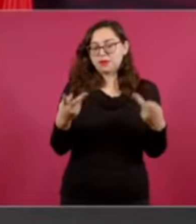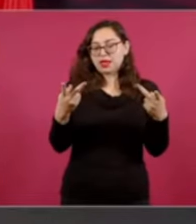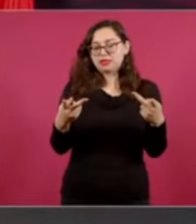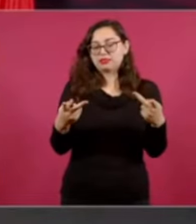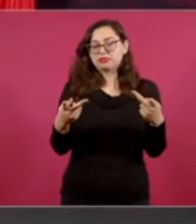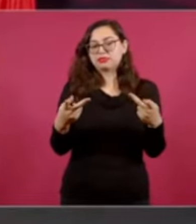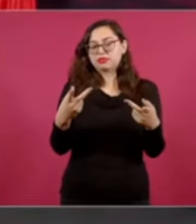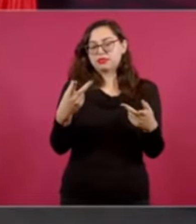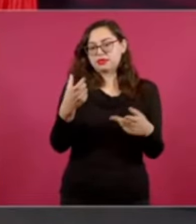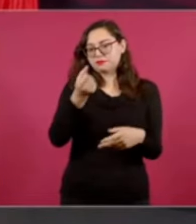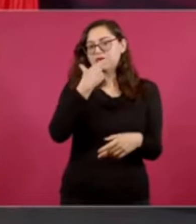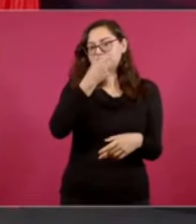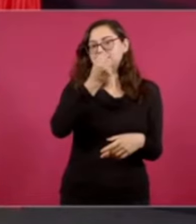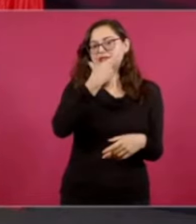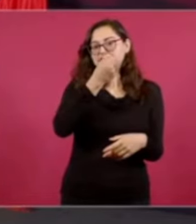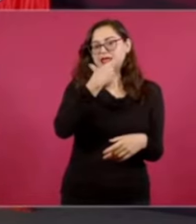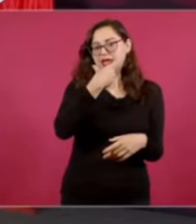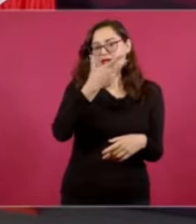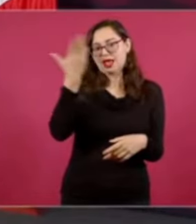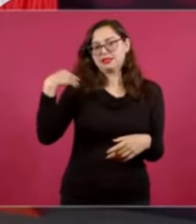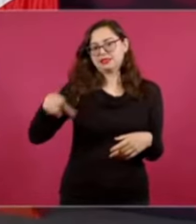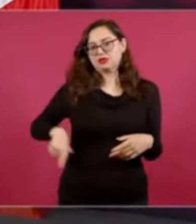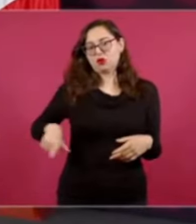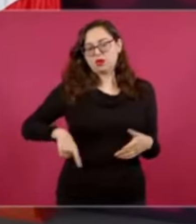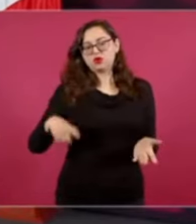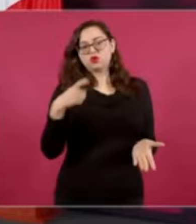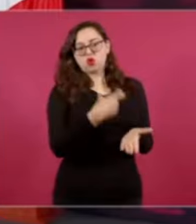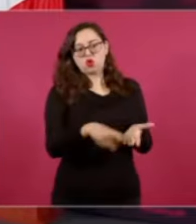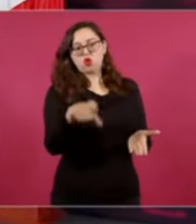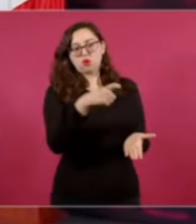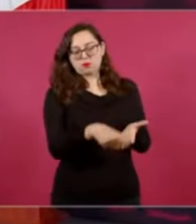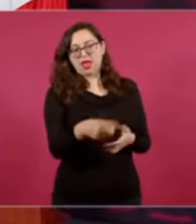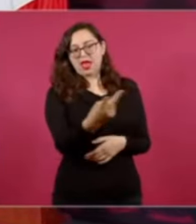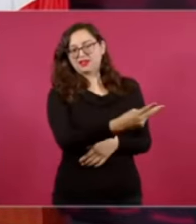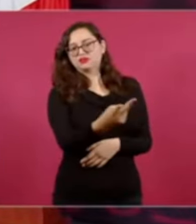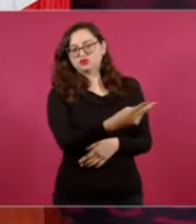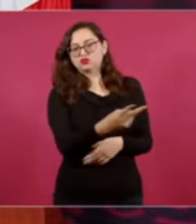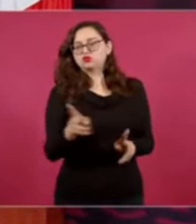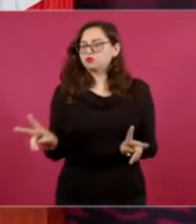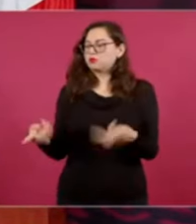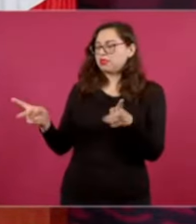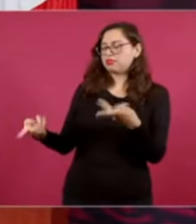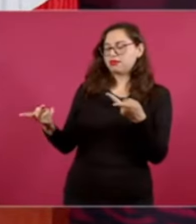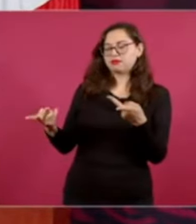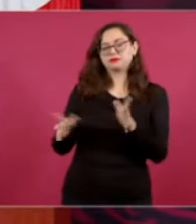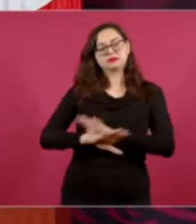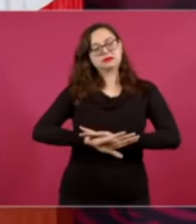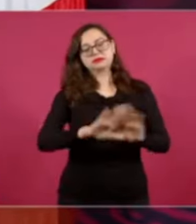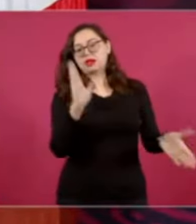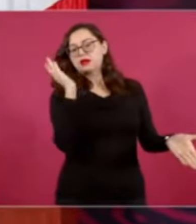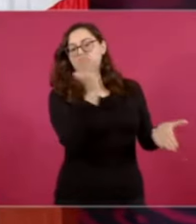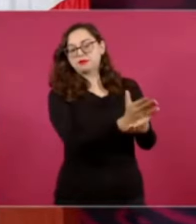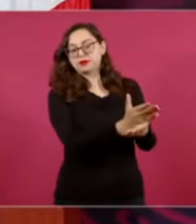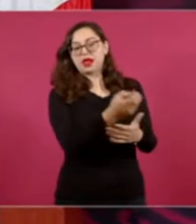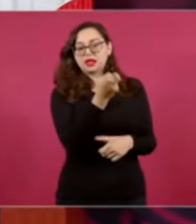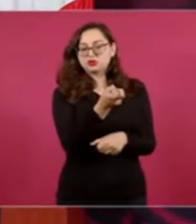compra que hacía el gobierno o los gobiernos de medicamentos y otros políticos